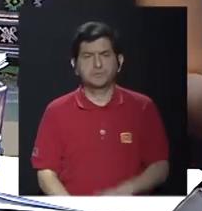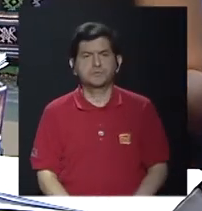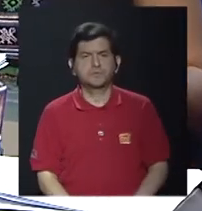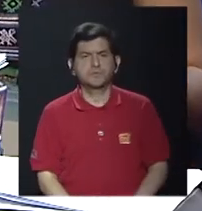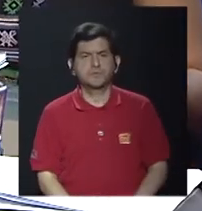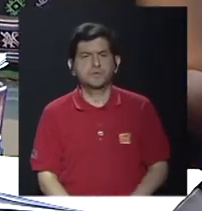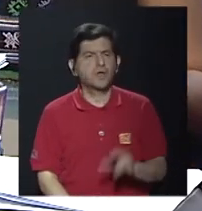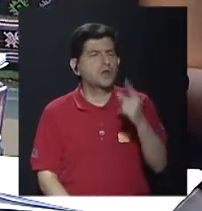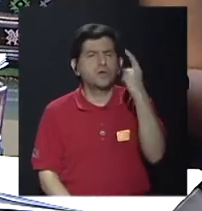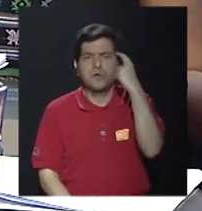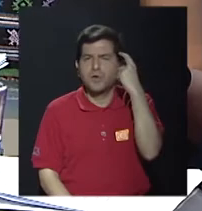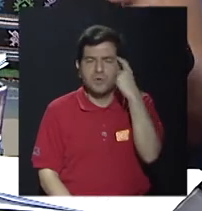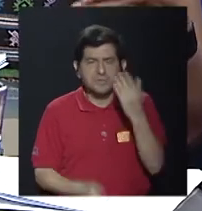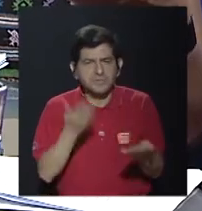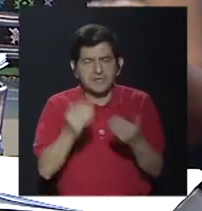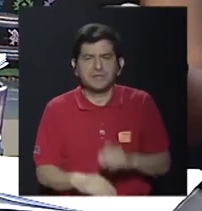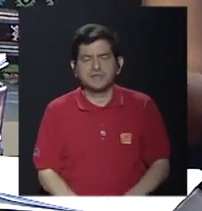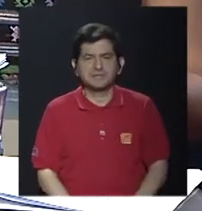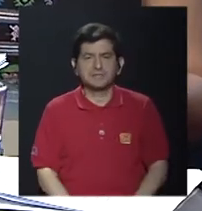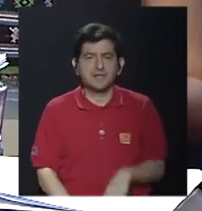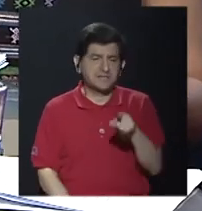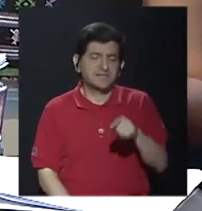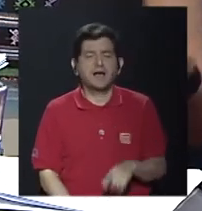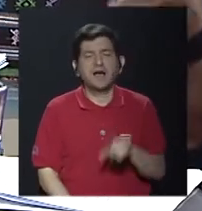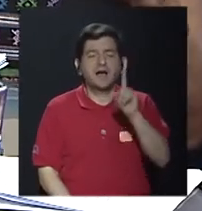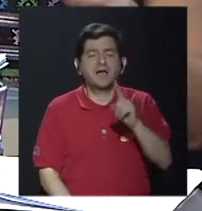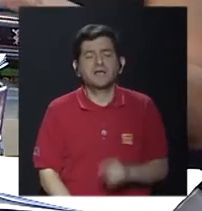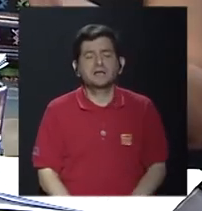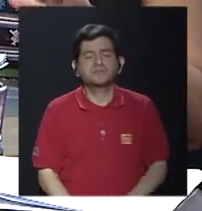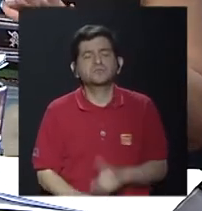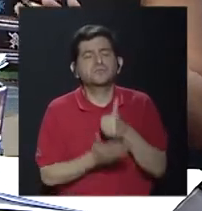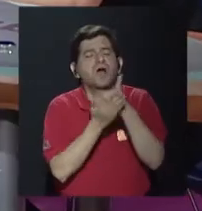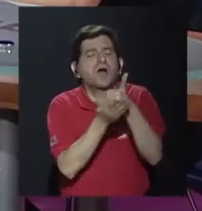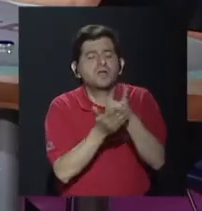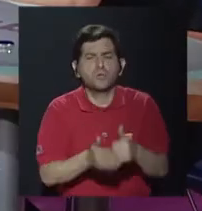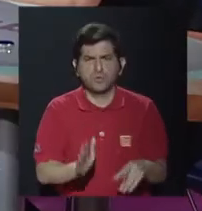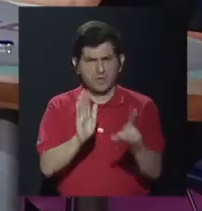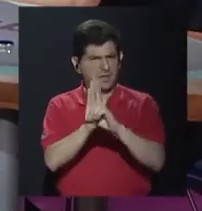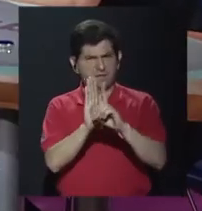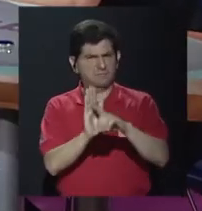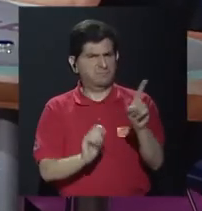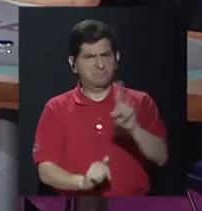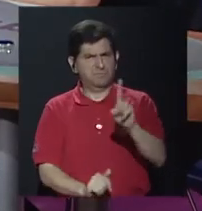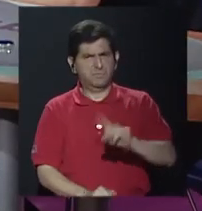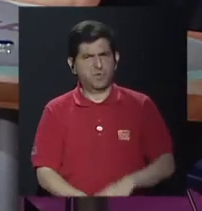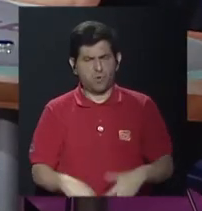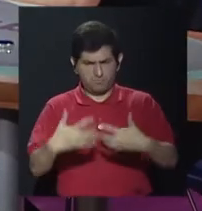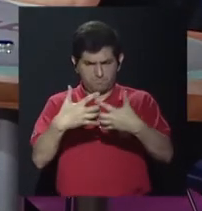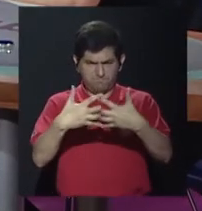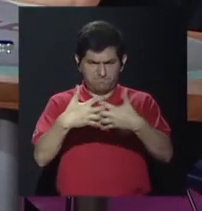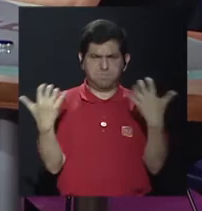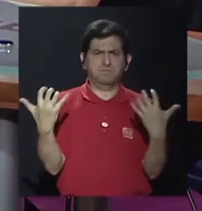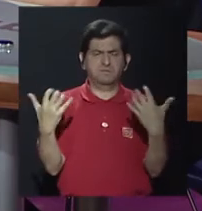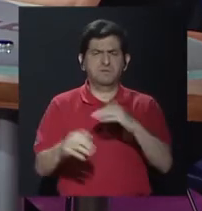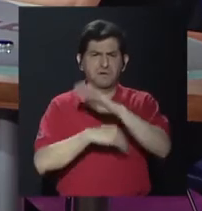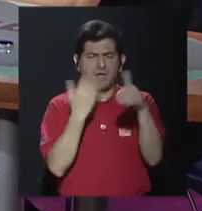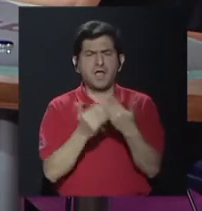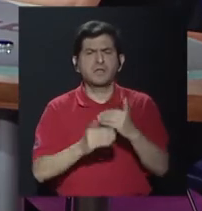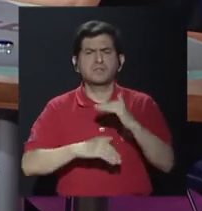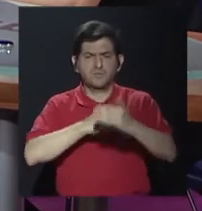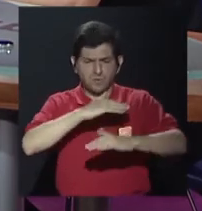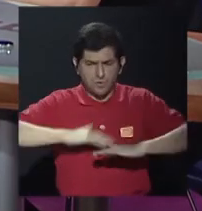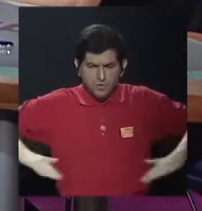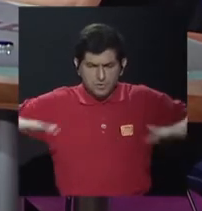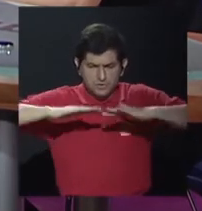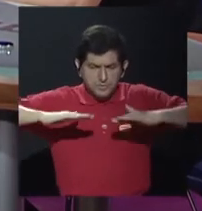dejar de considerar favores los derechos y desmontar eso, desaprender eso en todas las escalas,